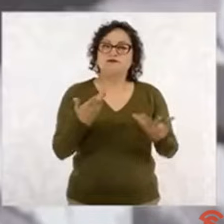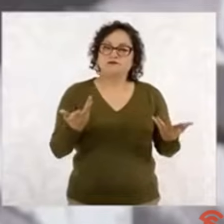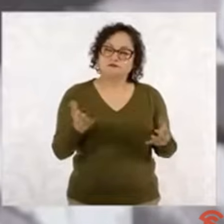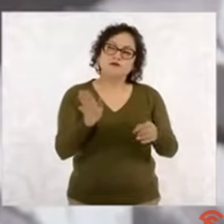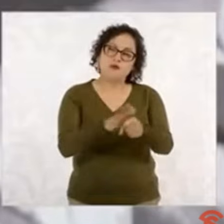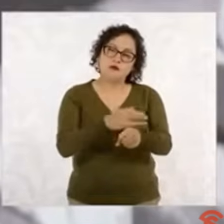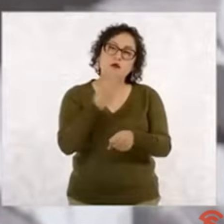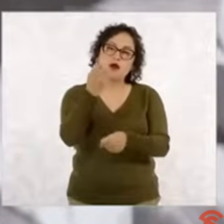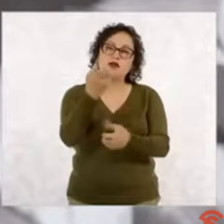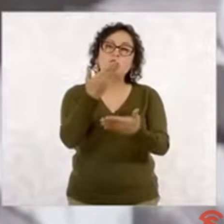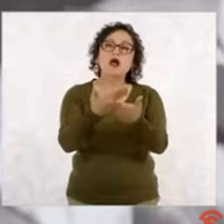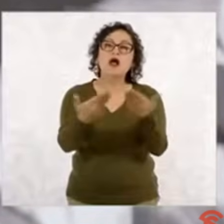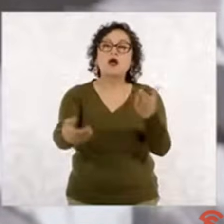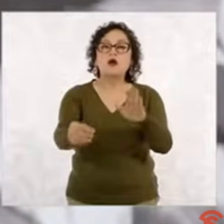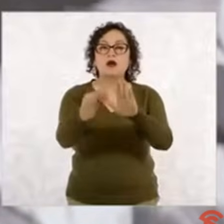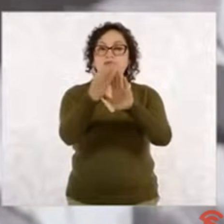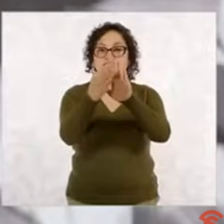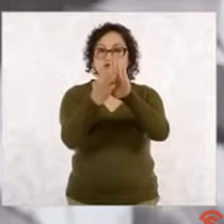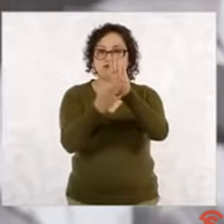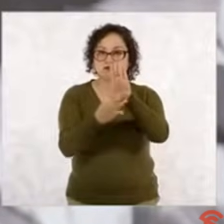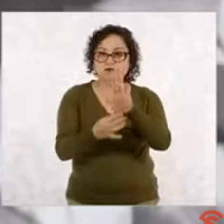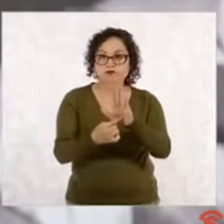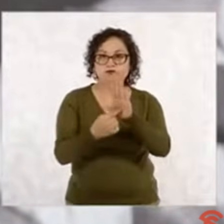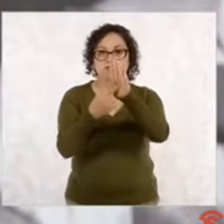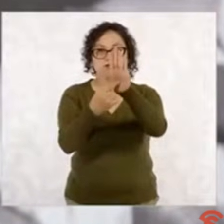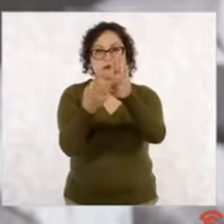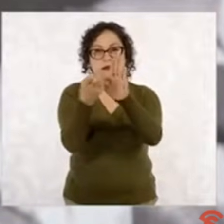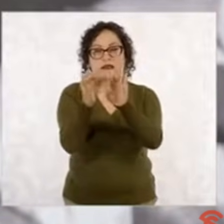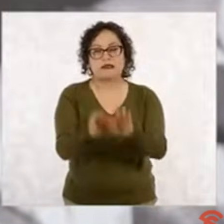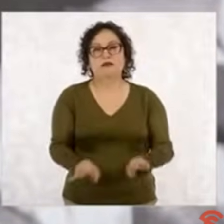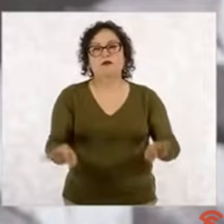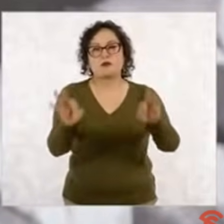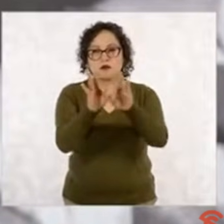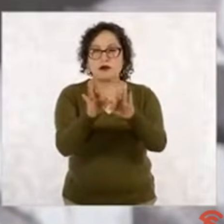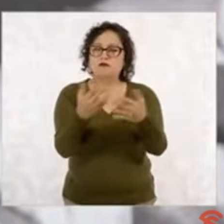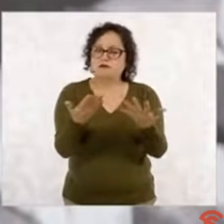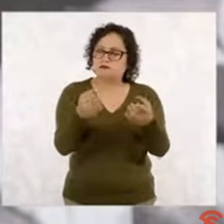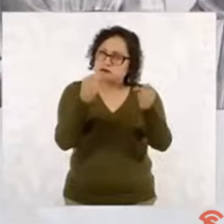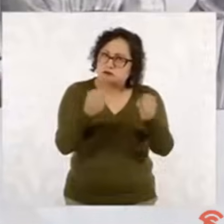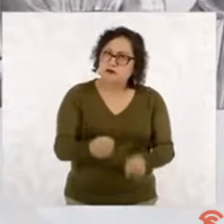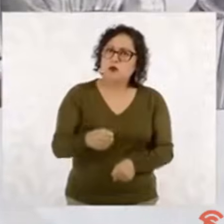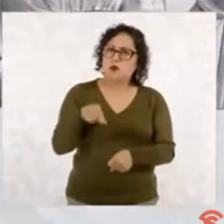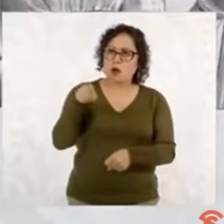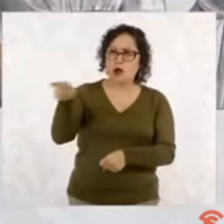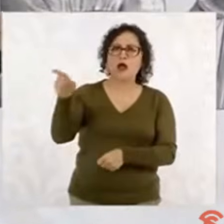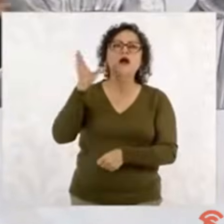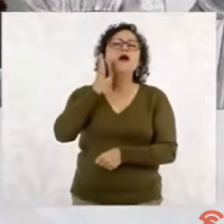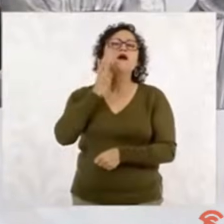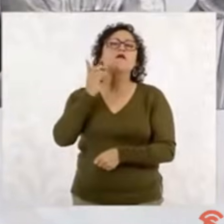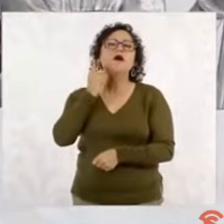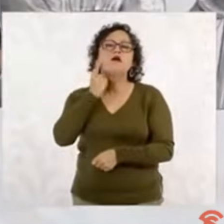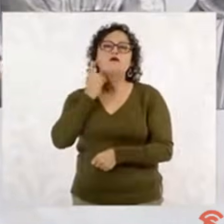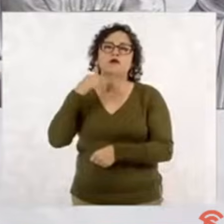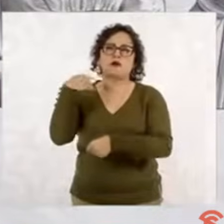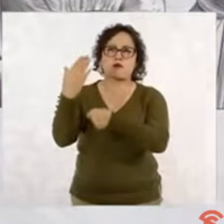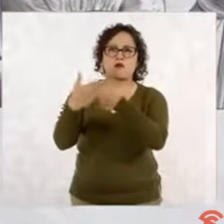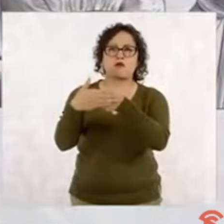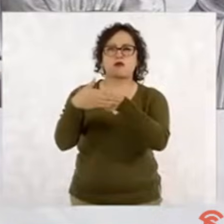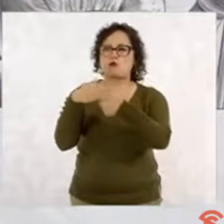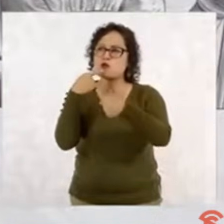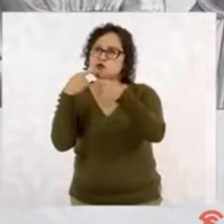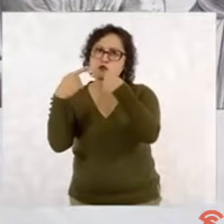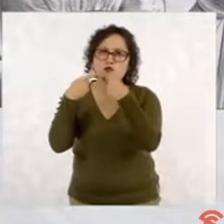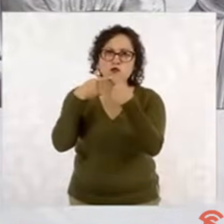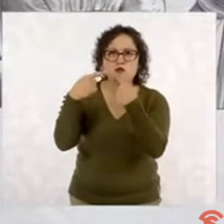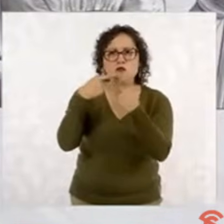iniciativa. Decimos que seguramente se discutirá en los próximos días en la Cámara de Diputados. Sabemos que en